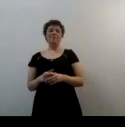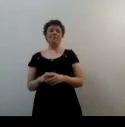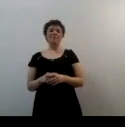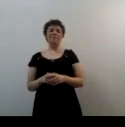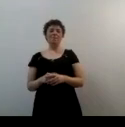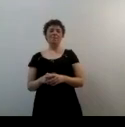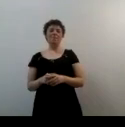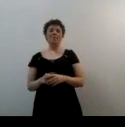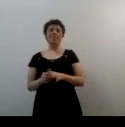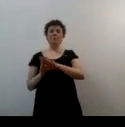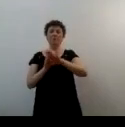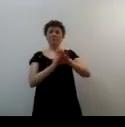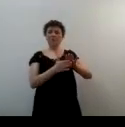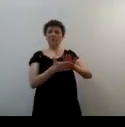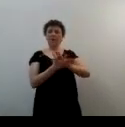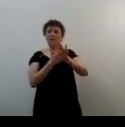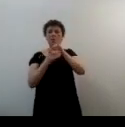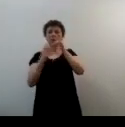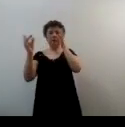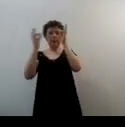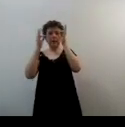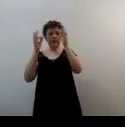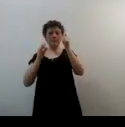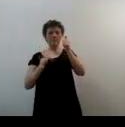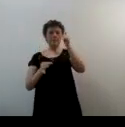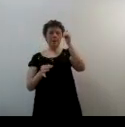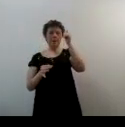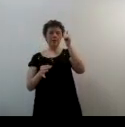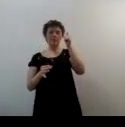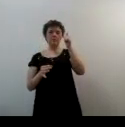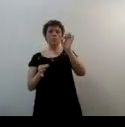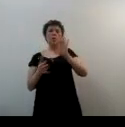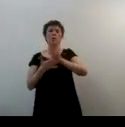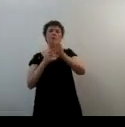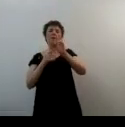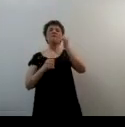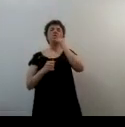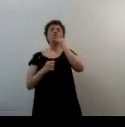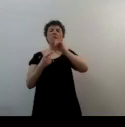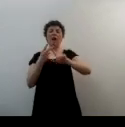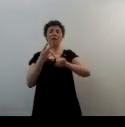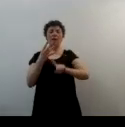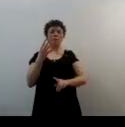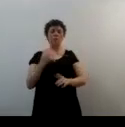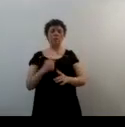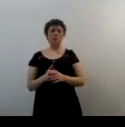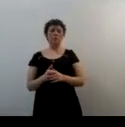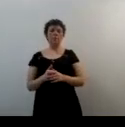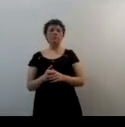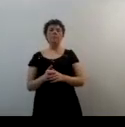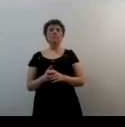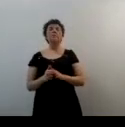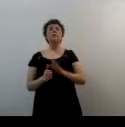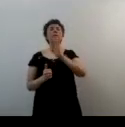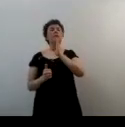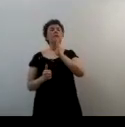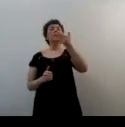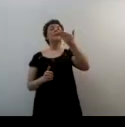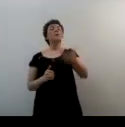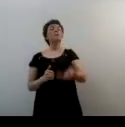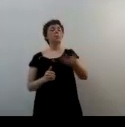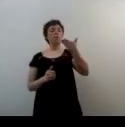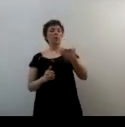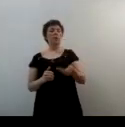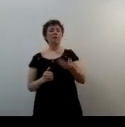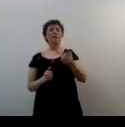hablar un poquito más al detalle o ir hablando de fruta por fruta. Como os decía antes, lo importante es que sea de origen